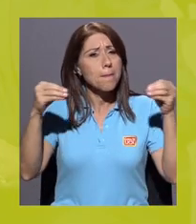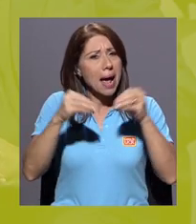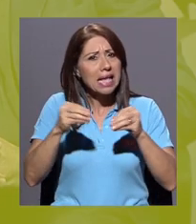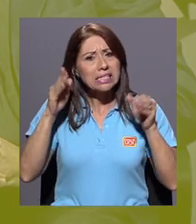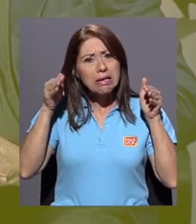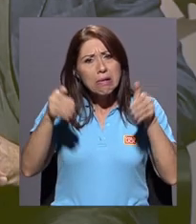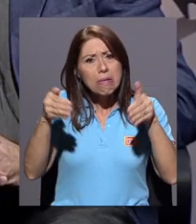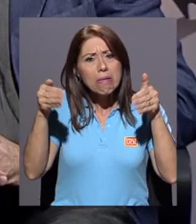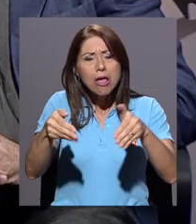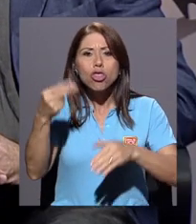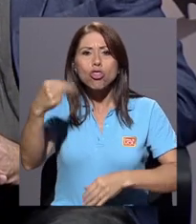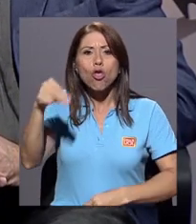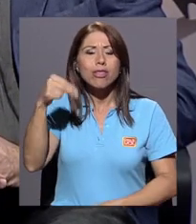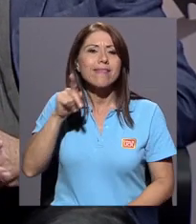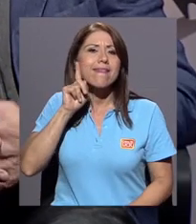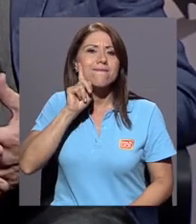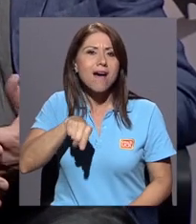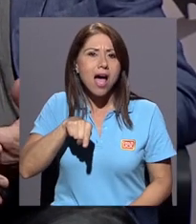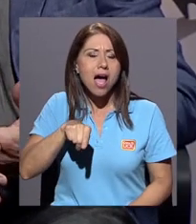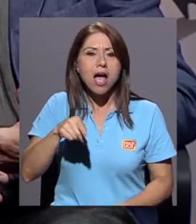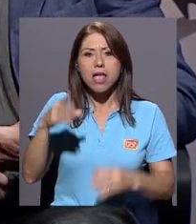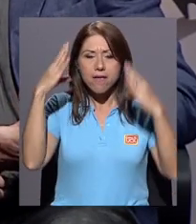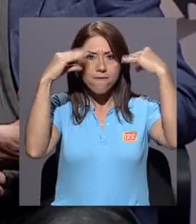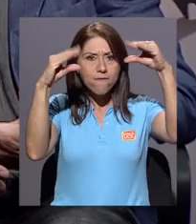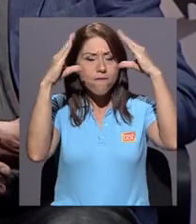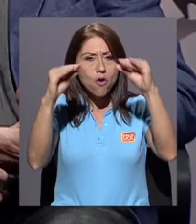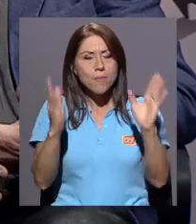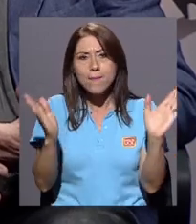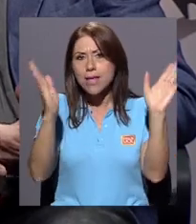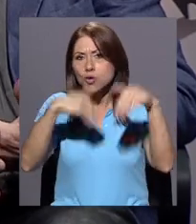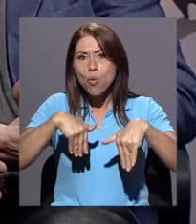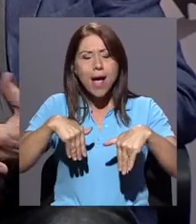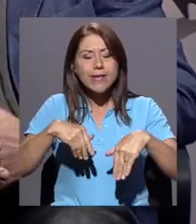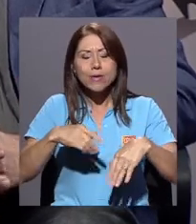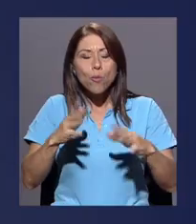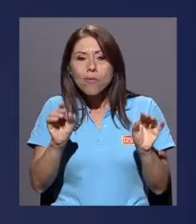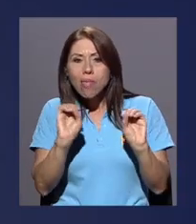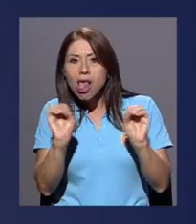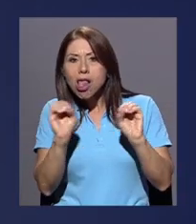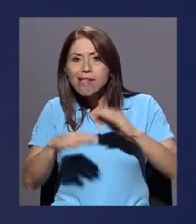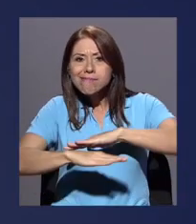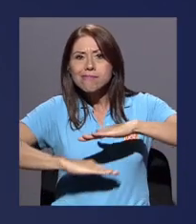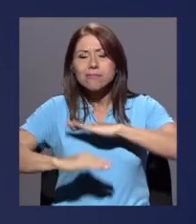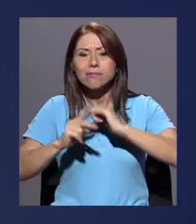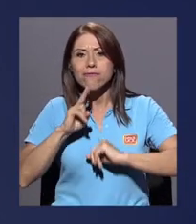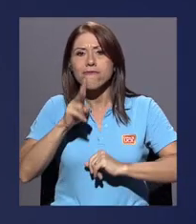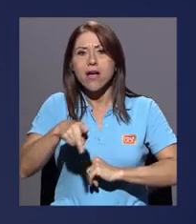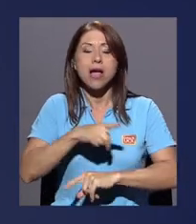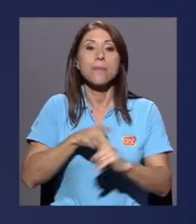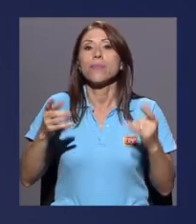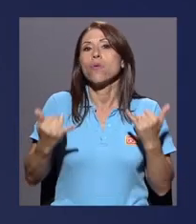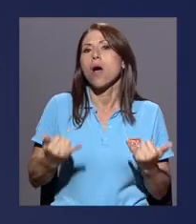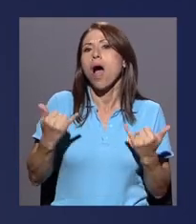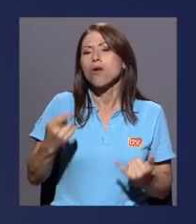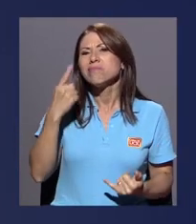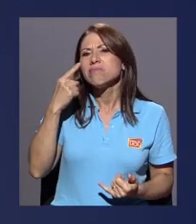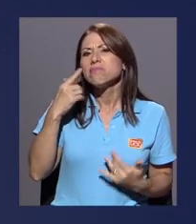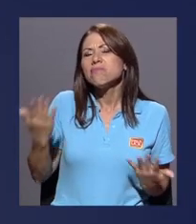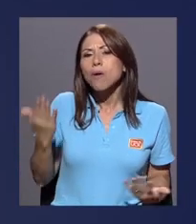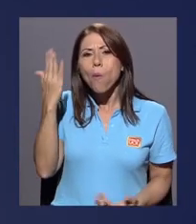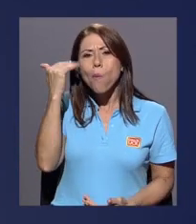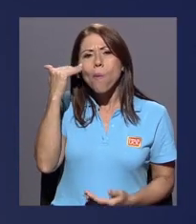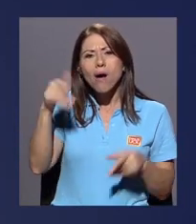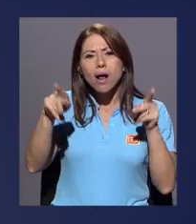dar noticias falsas y información que no tenía visos de realidad. Pero lo que estamos viendo ahora es justamente por qué la